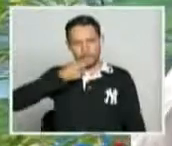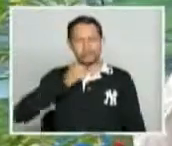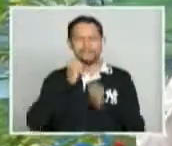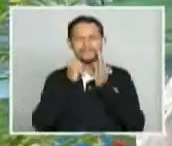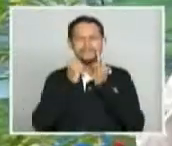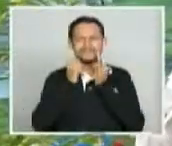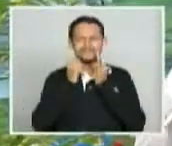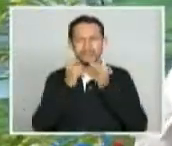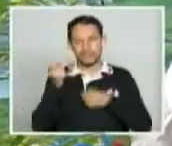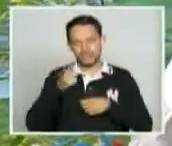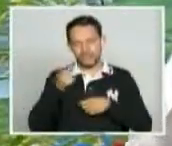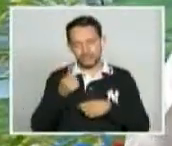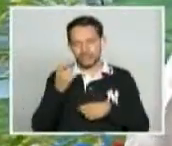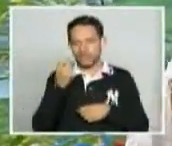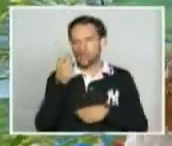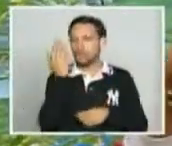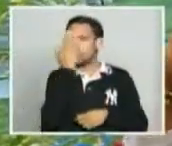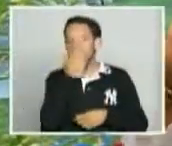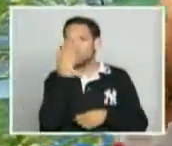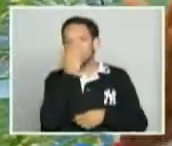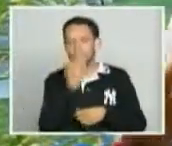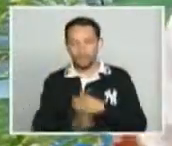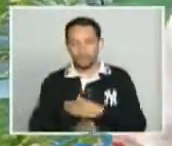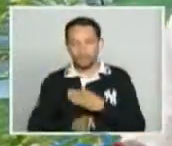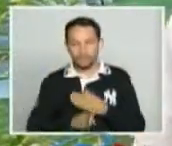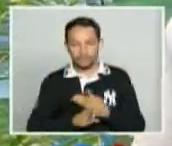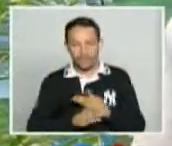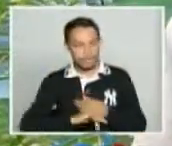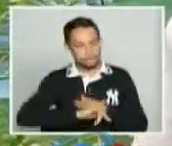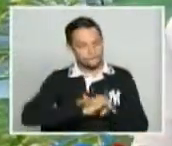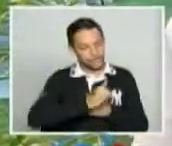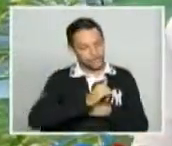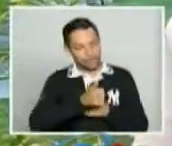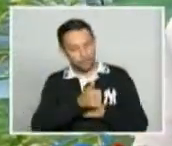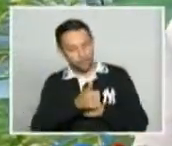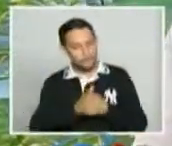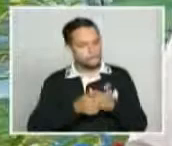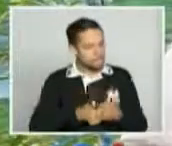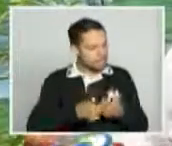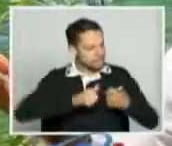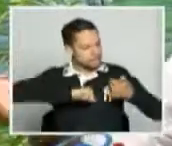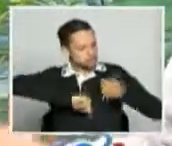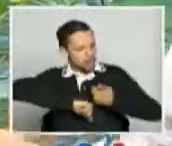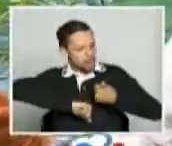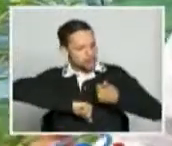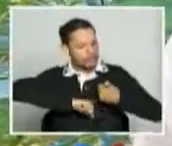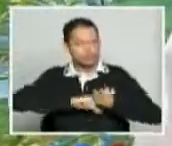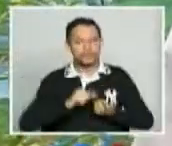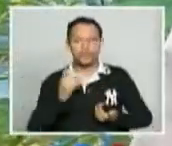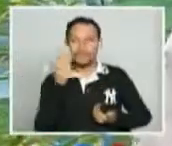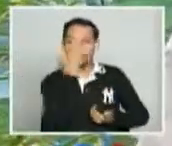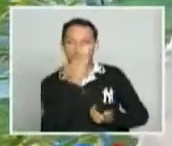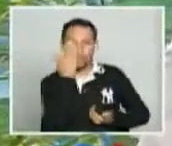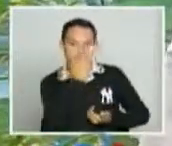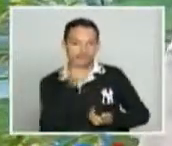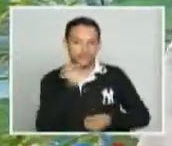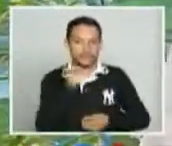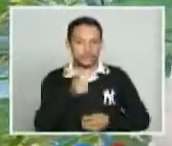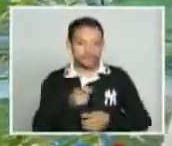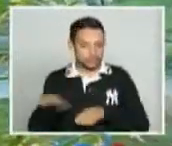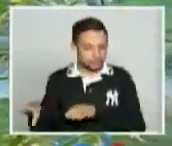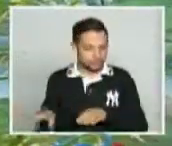tiroides, yo necesito saber cómo estoy respondiendo a este tratamiento y que me los incluyan en los exámenes de